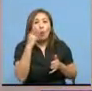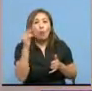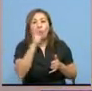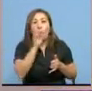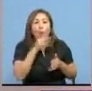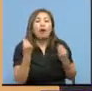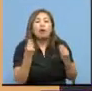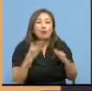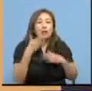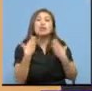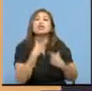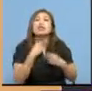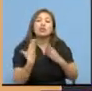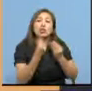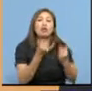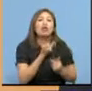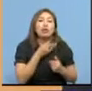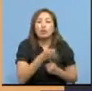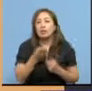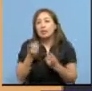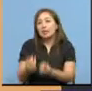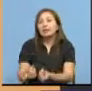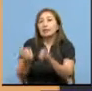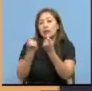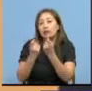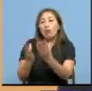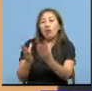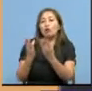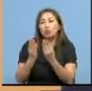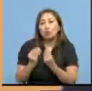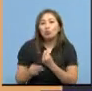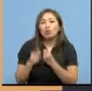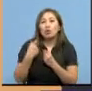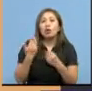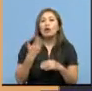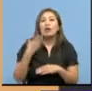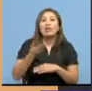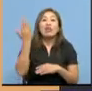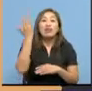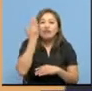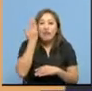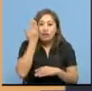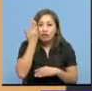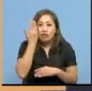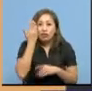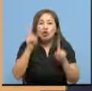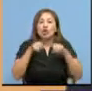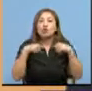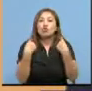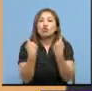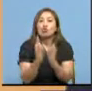debe dirigirse la verdad que estamos necesitando voluntarios se pueden dirigir estamos en facebook en la página son